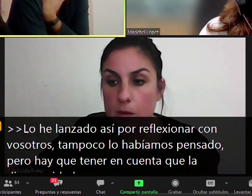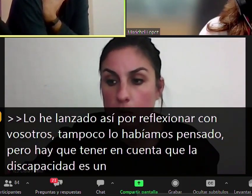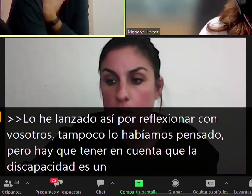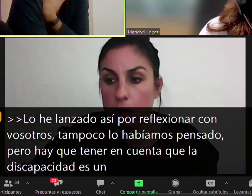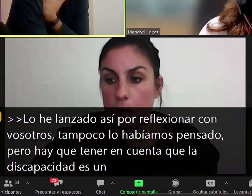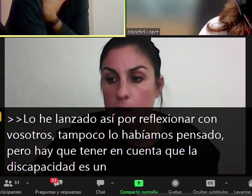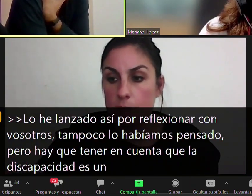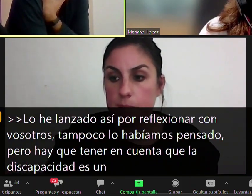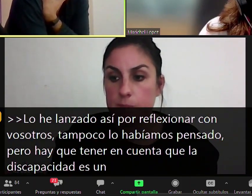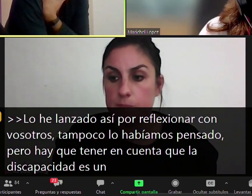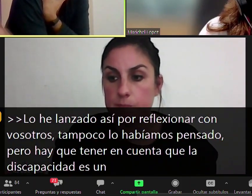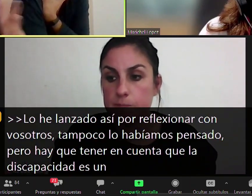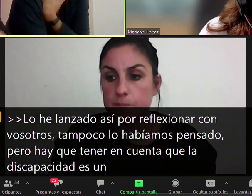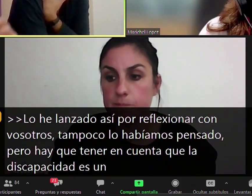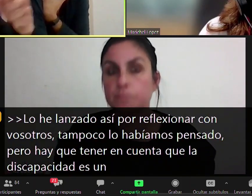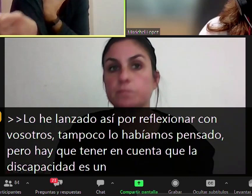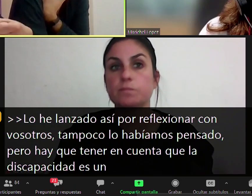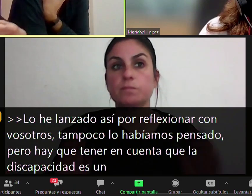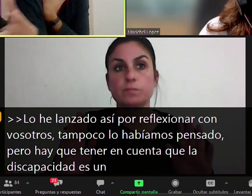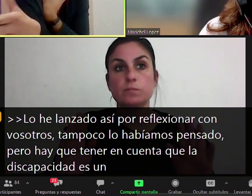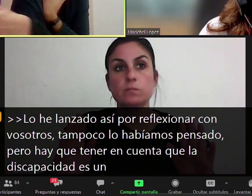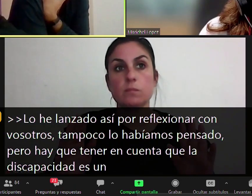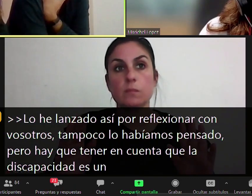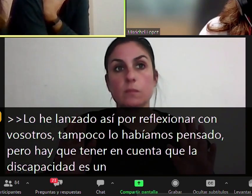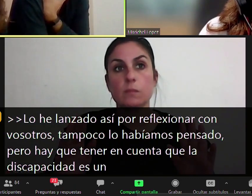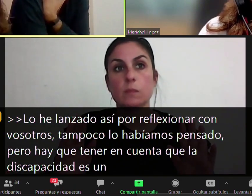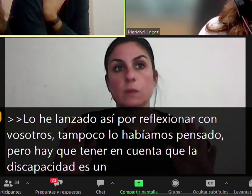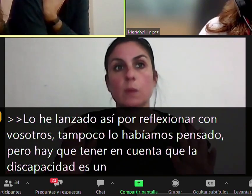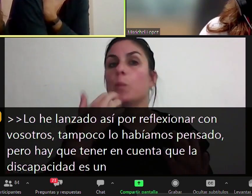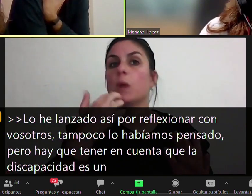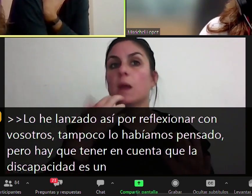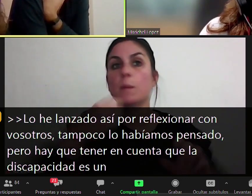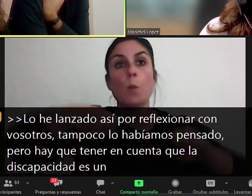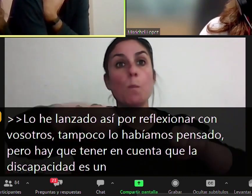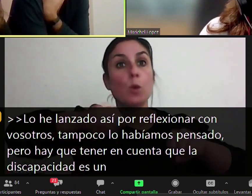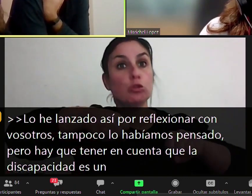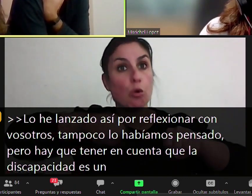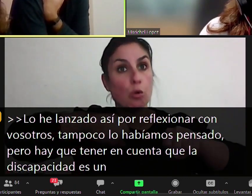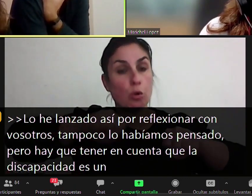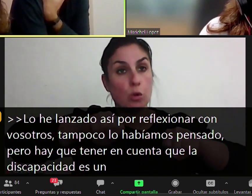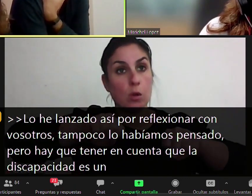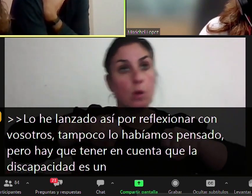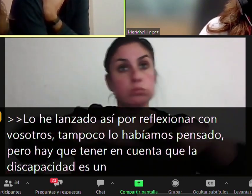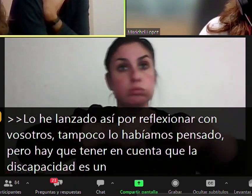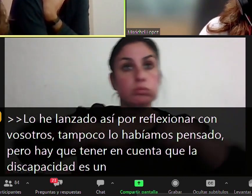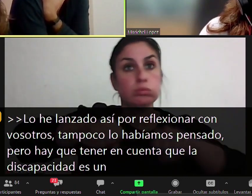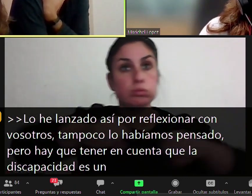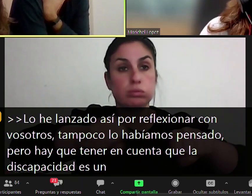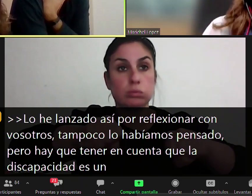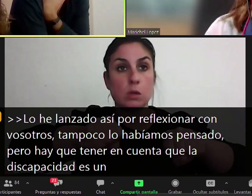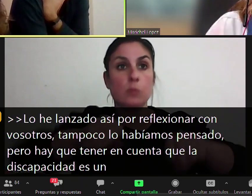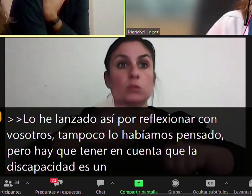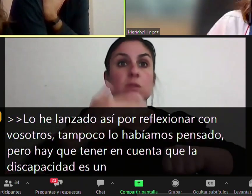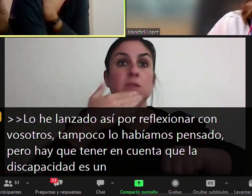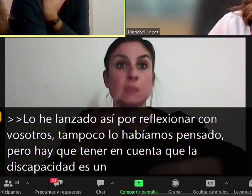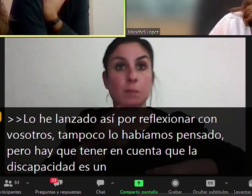muy activo, muy pendiente, conducir una moto de cross, yo qué sé, pues no sé dónde. Pues a lo mejor si te está verbalizando